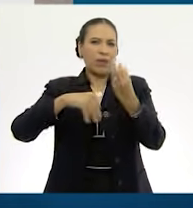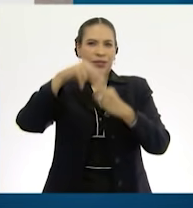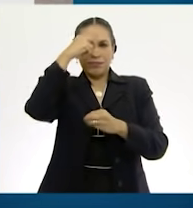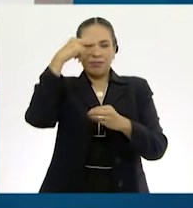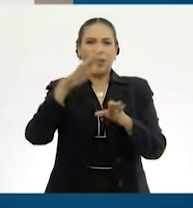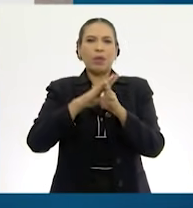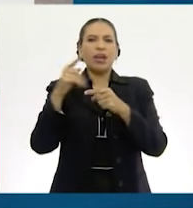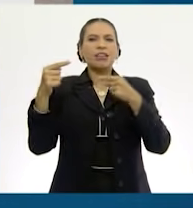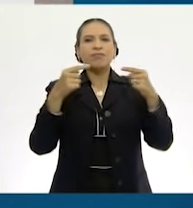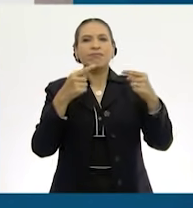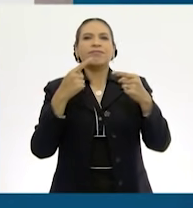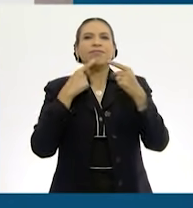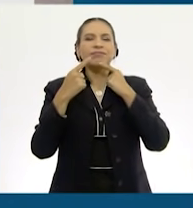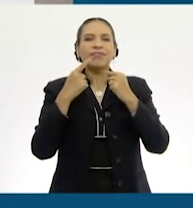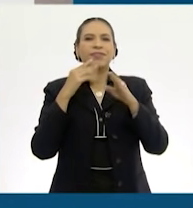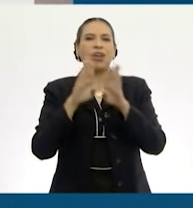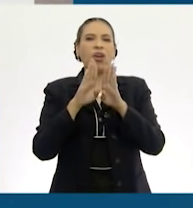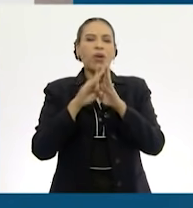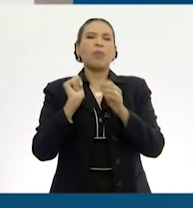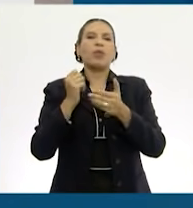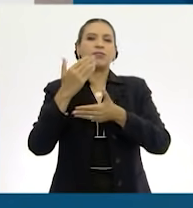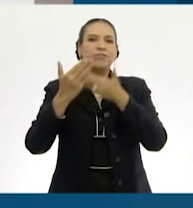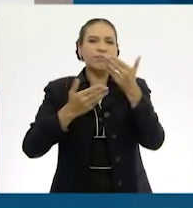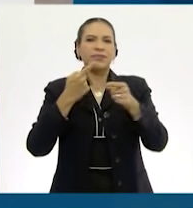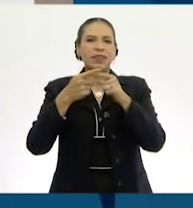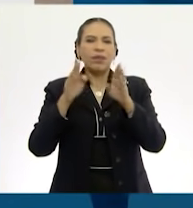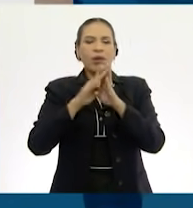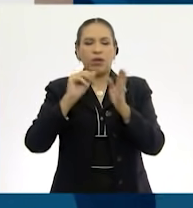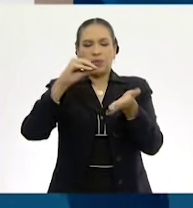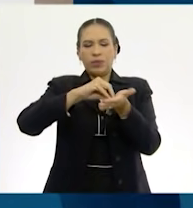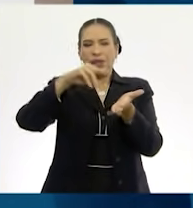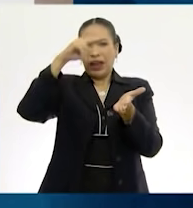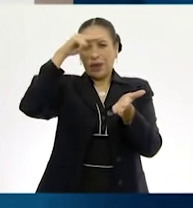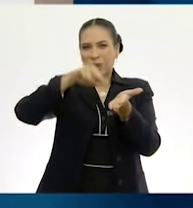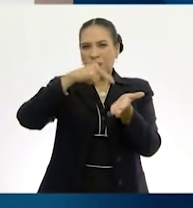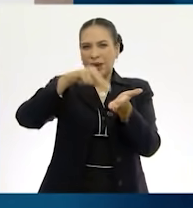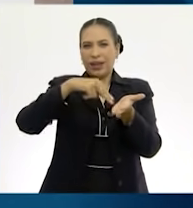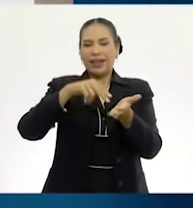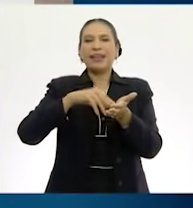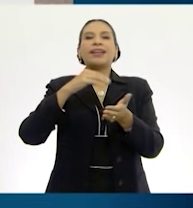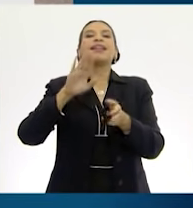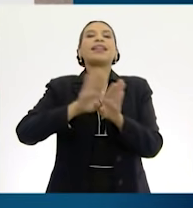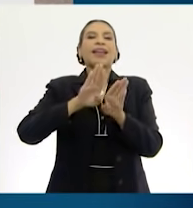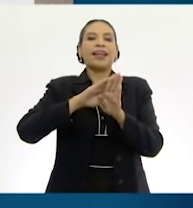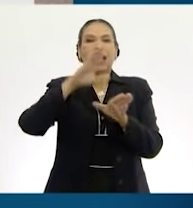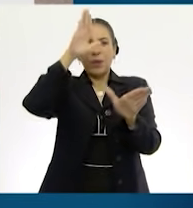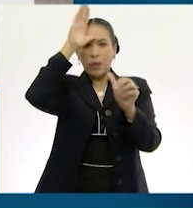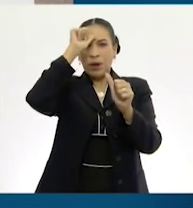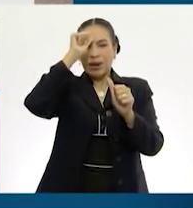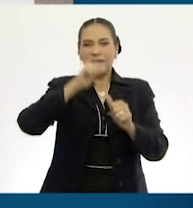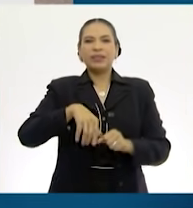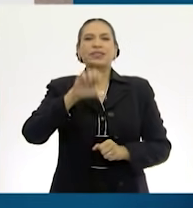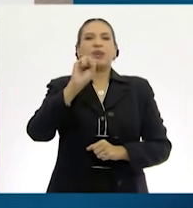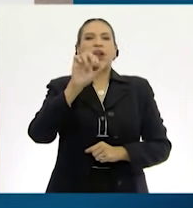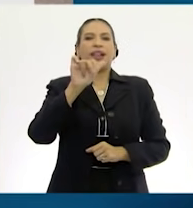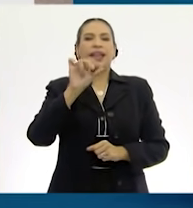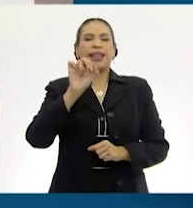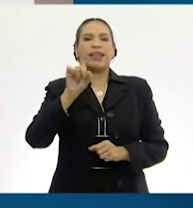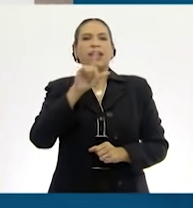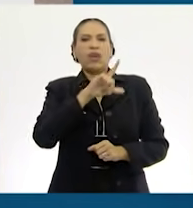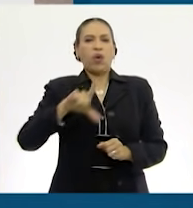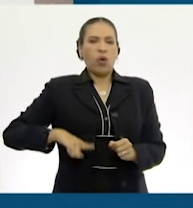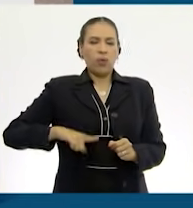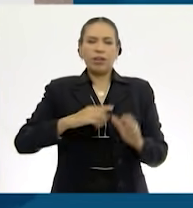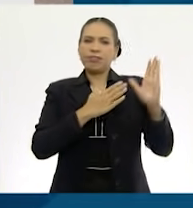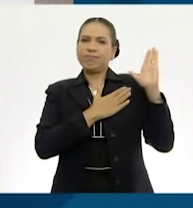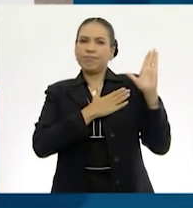negociaciones diplomáticas y a la firma de los Tratados de la Soledad, el gobierno mexicano se comprometió a realizar los pagos correspondientes.